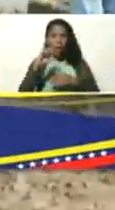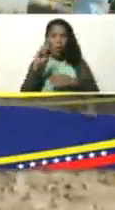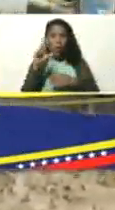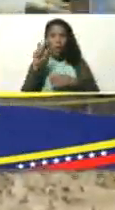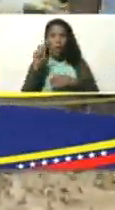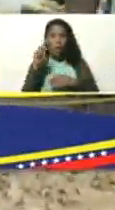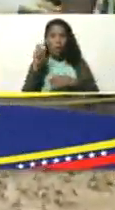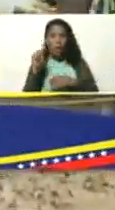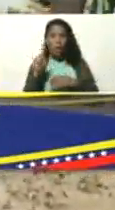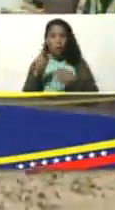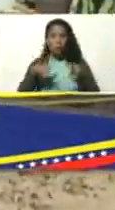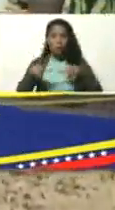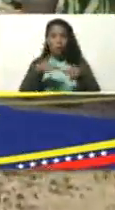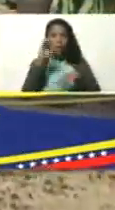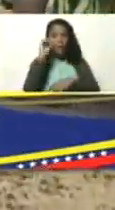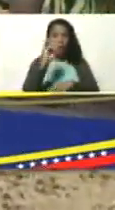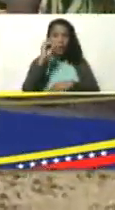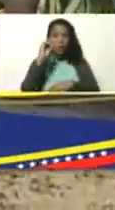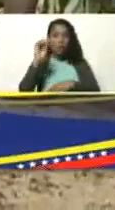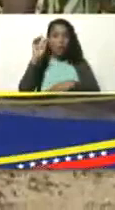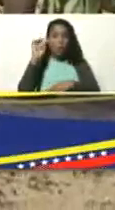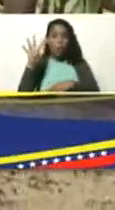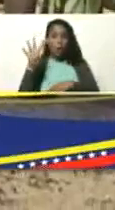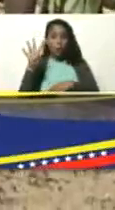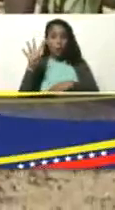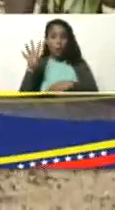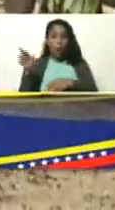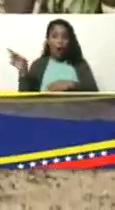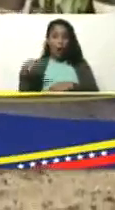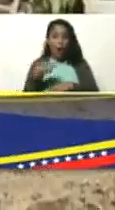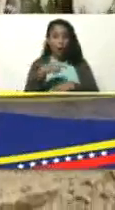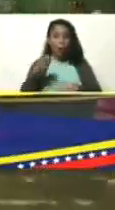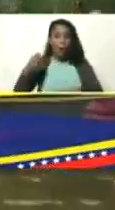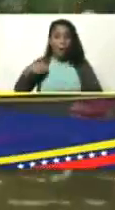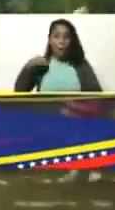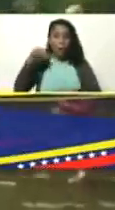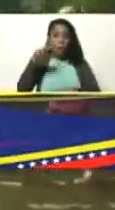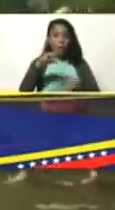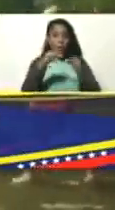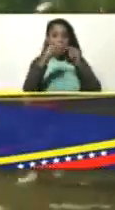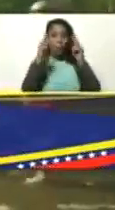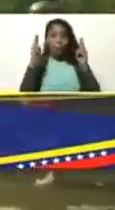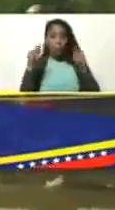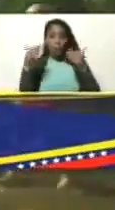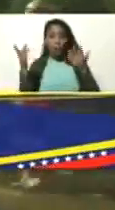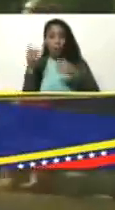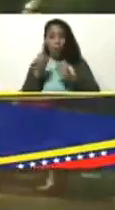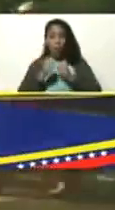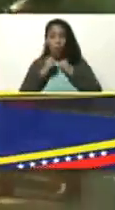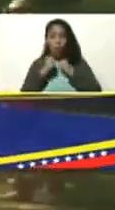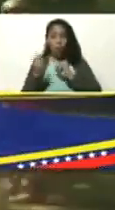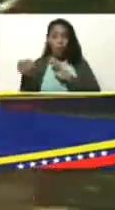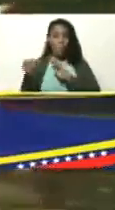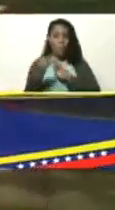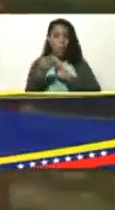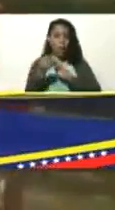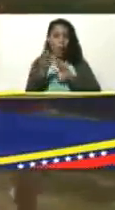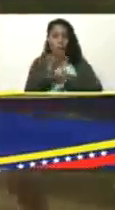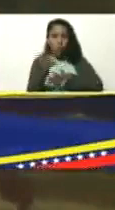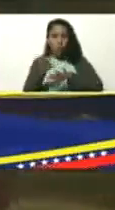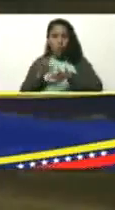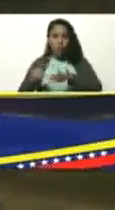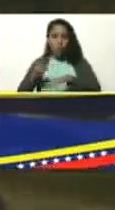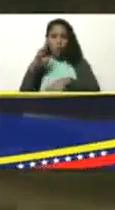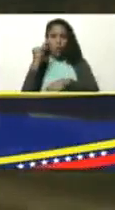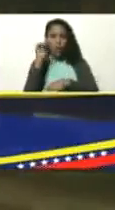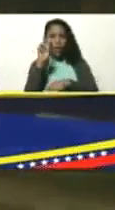local 004, en la vía del Salado, el río La Portuguesa y el puente de Humo, que han sido fuertemente afectados, en el municipio Rivas Dávila,